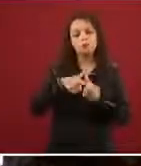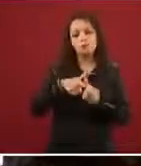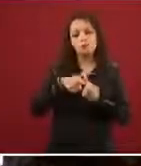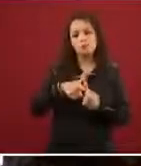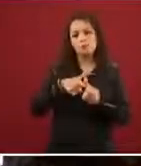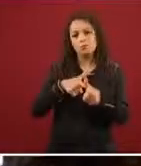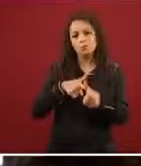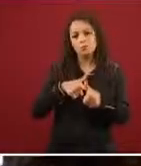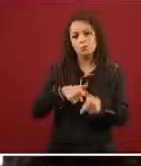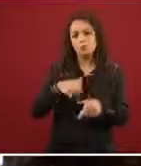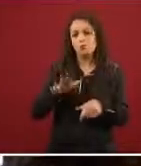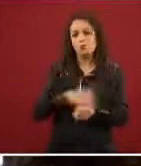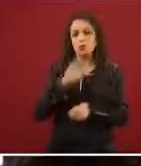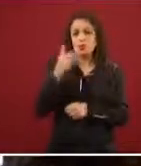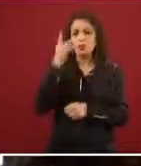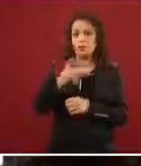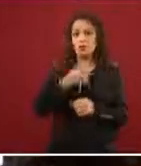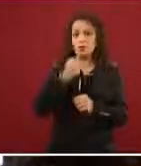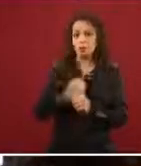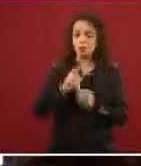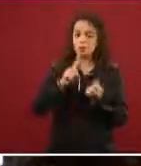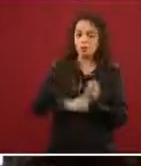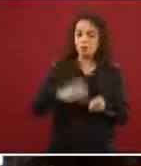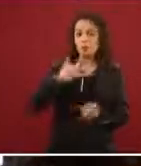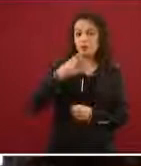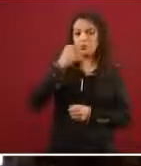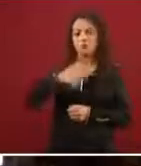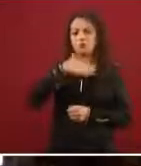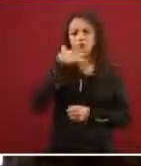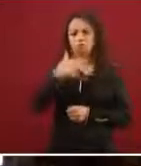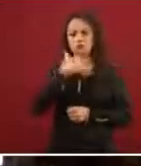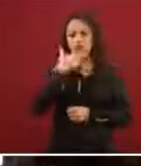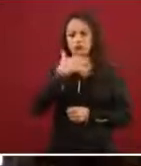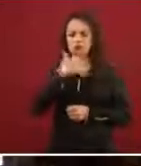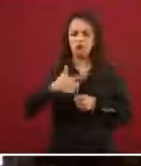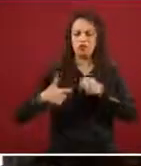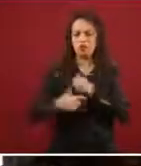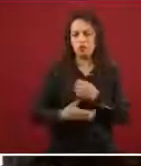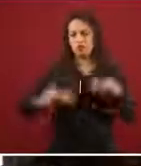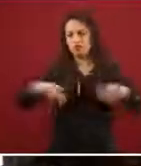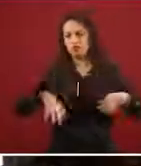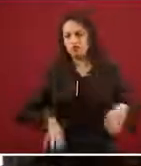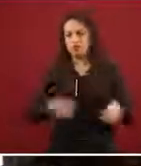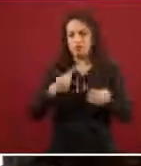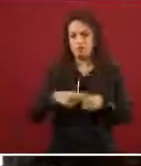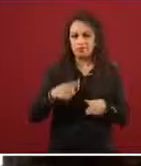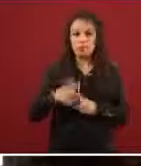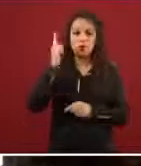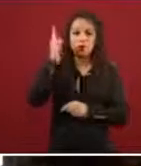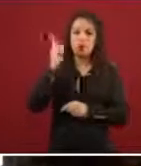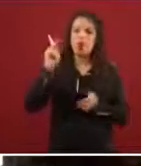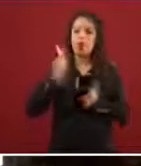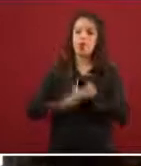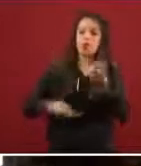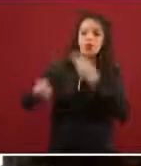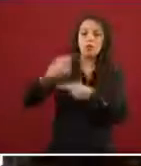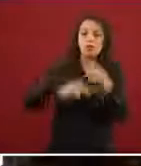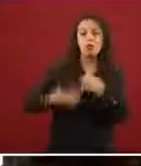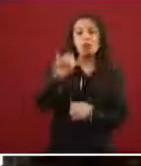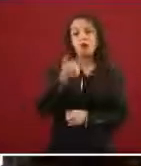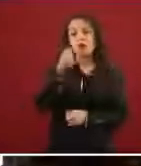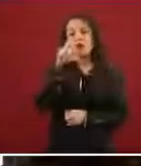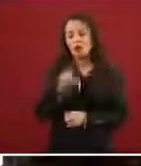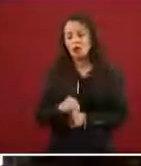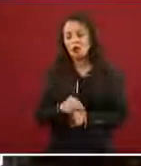30 años de impunidad y corrupción con llamémosle, prianismo que hubo, pues no regresen y que nuevamente se les